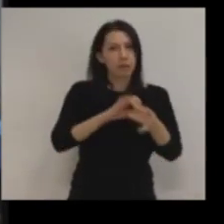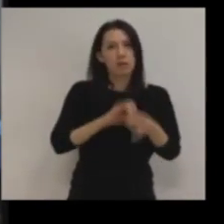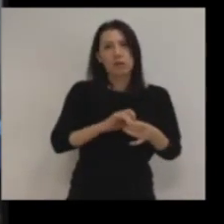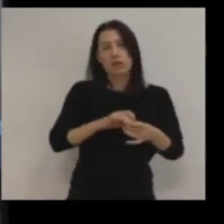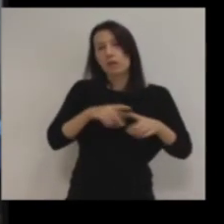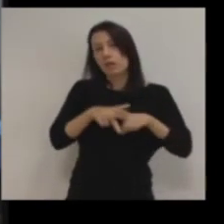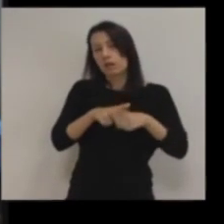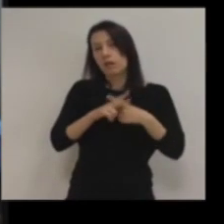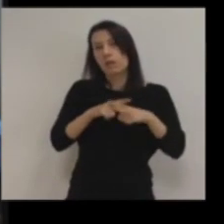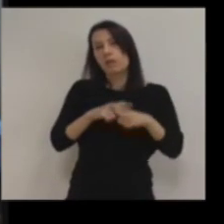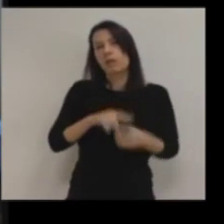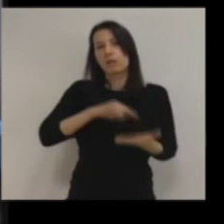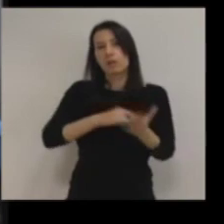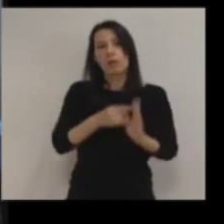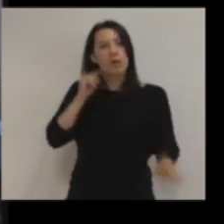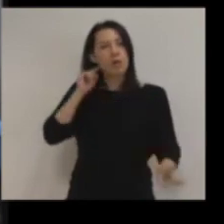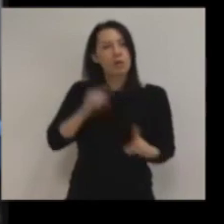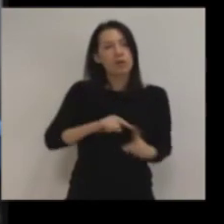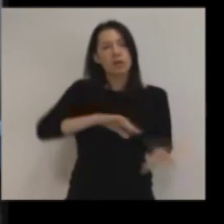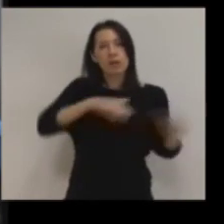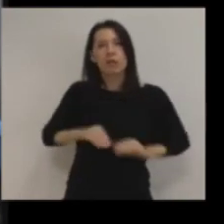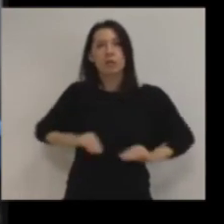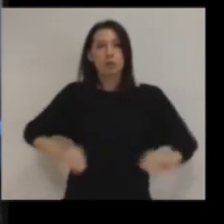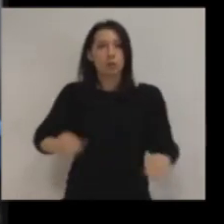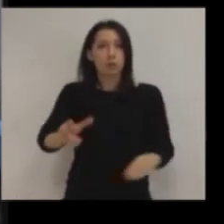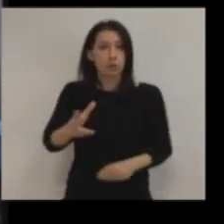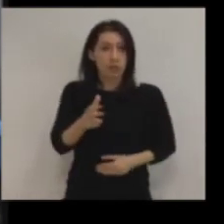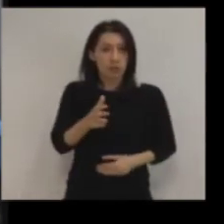ejercer sus derechos en la medida de lo posible,